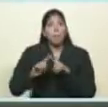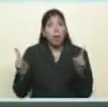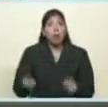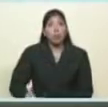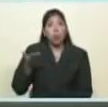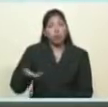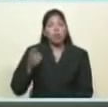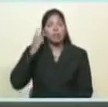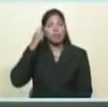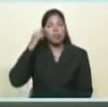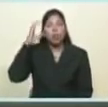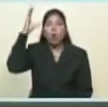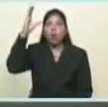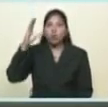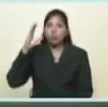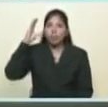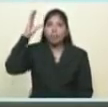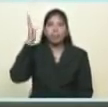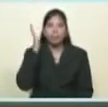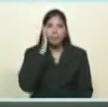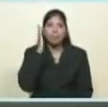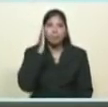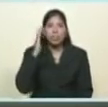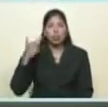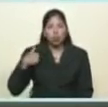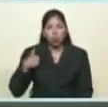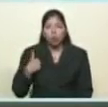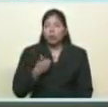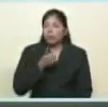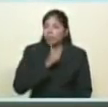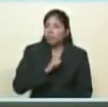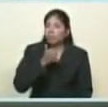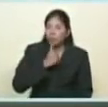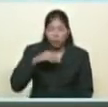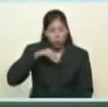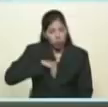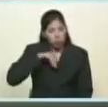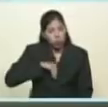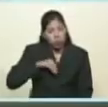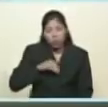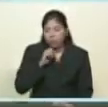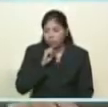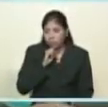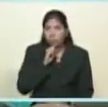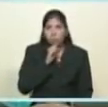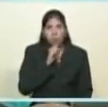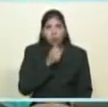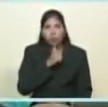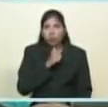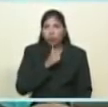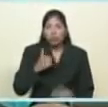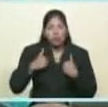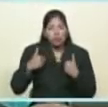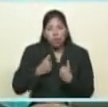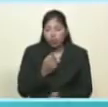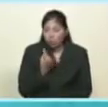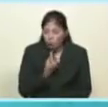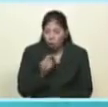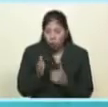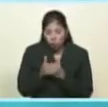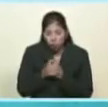tener conciencia de esto. Muchas de estas cosas yo las he aguantado calladito. Las he sufrido solo,